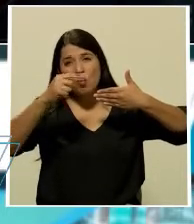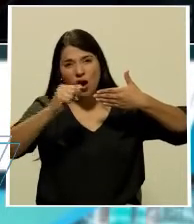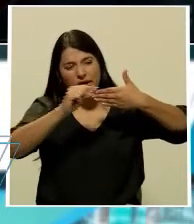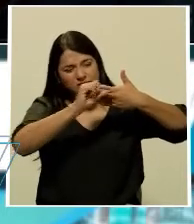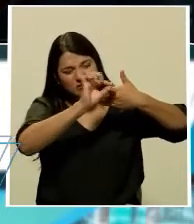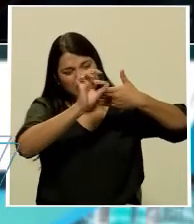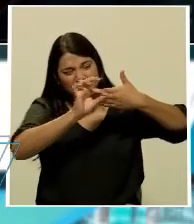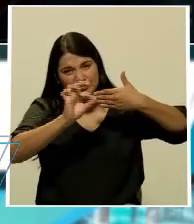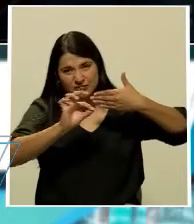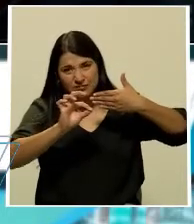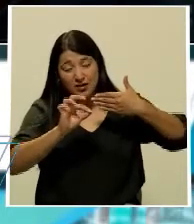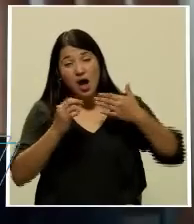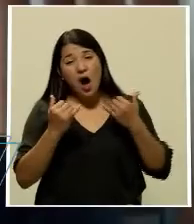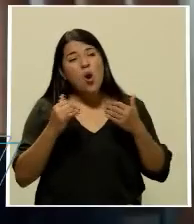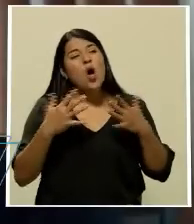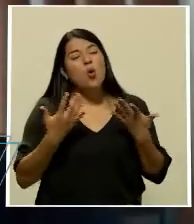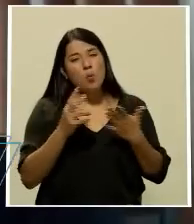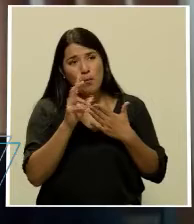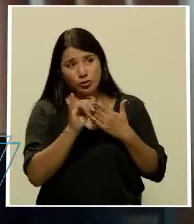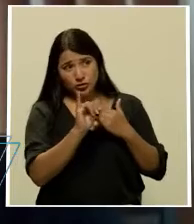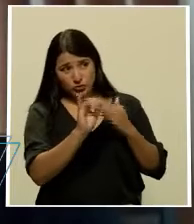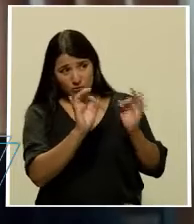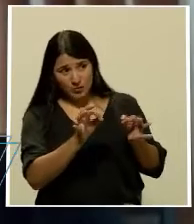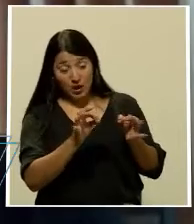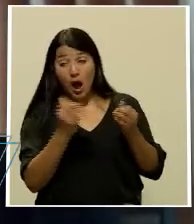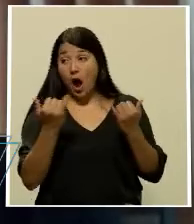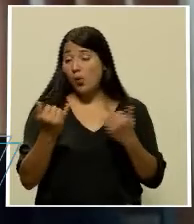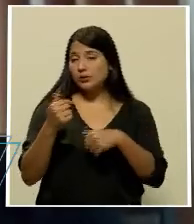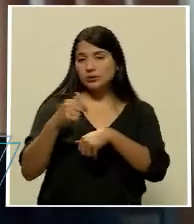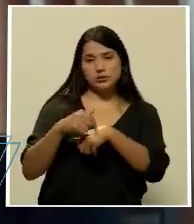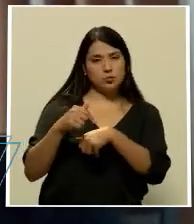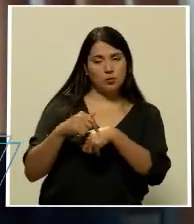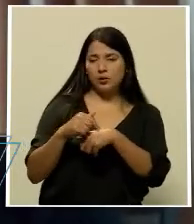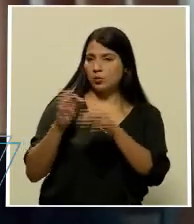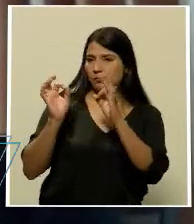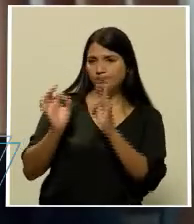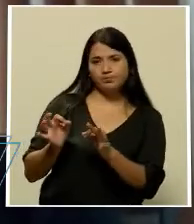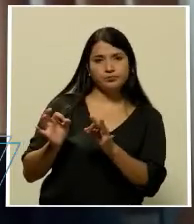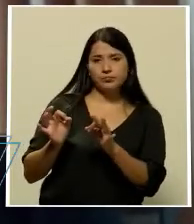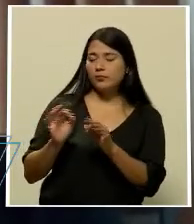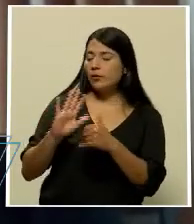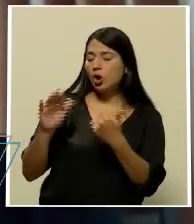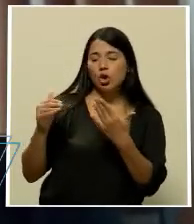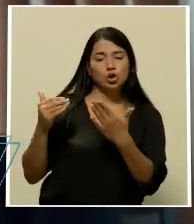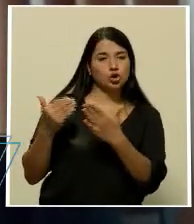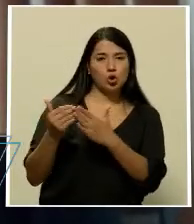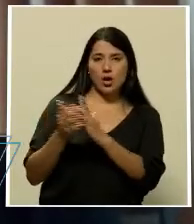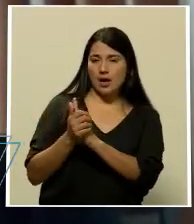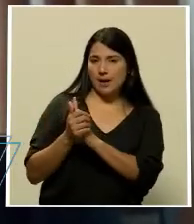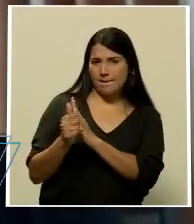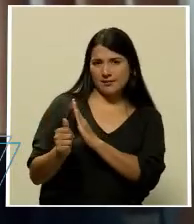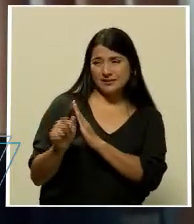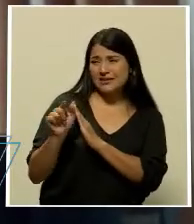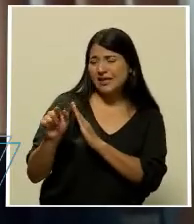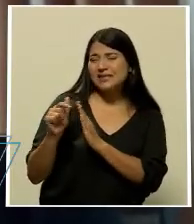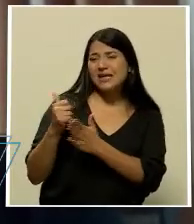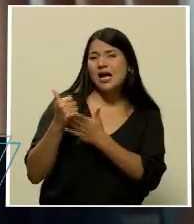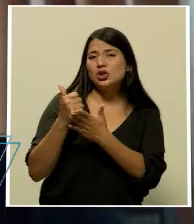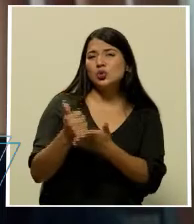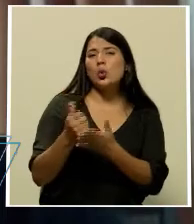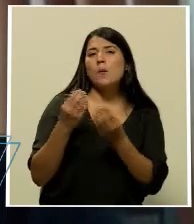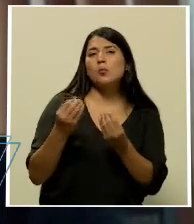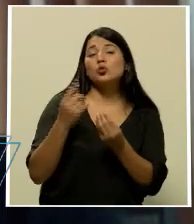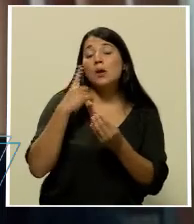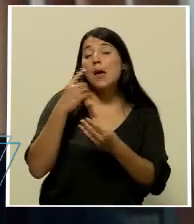este momento el proyecto se encuentra funcionando a plena capacidad. Es una de las plantas que contribuye fuertemente en lo que es la